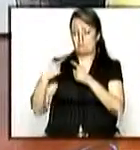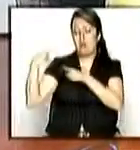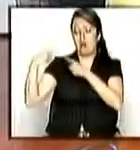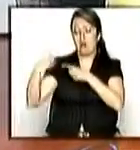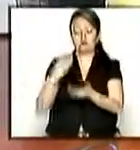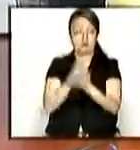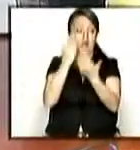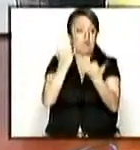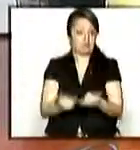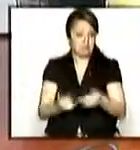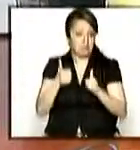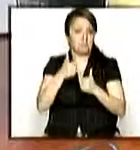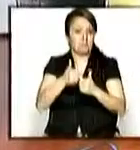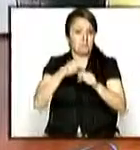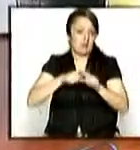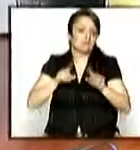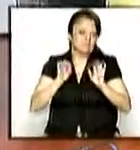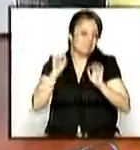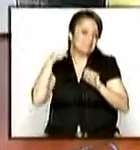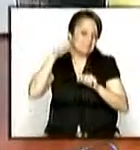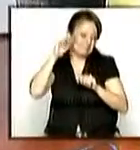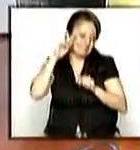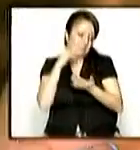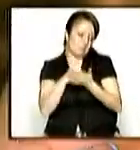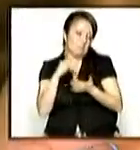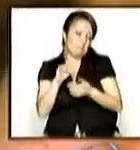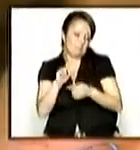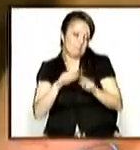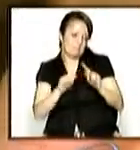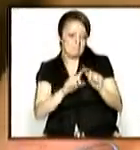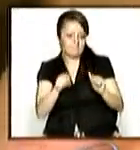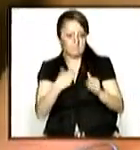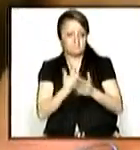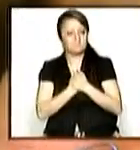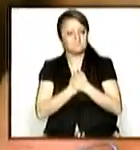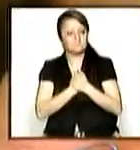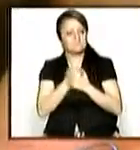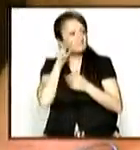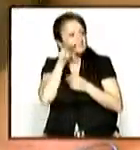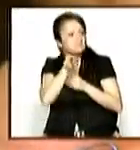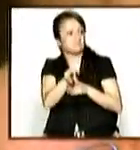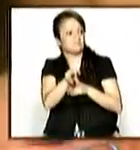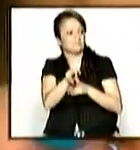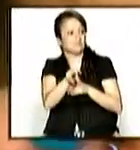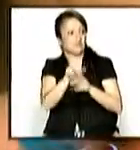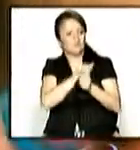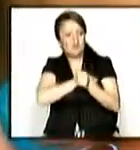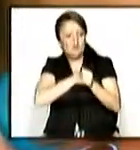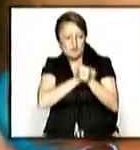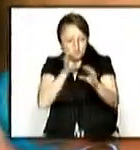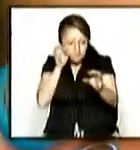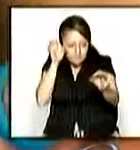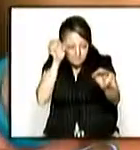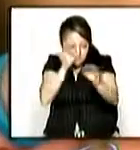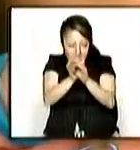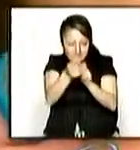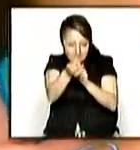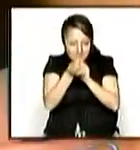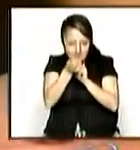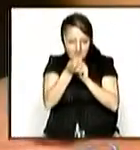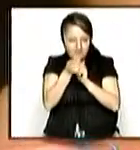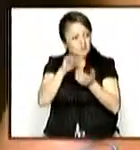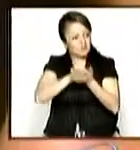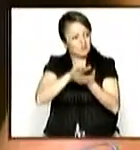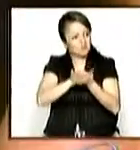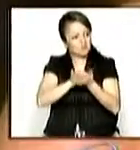zoom a la prótesis, miramos y si nos pueden ponchar aquí, eso, hazle así Jorge para que la